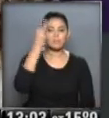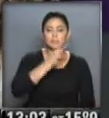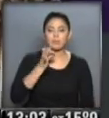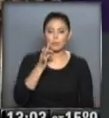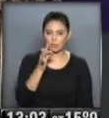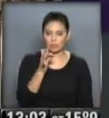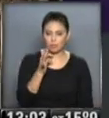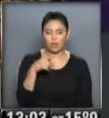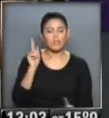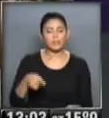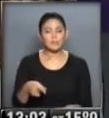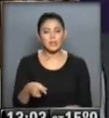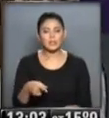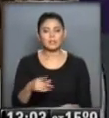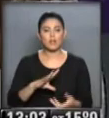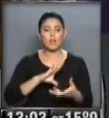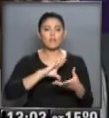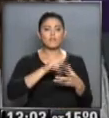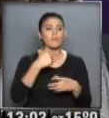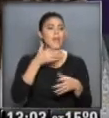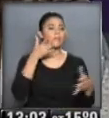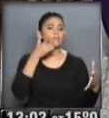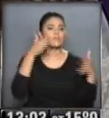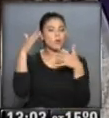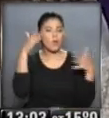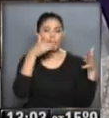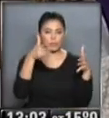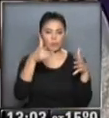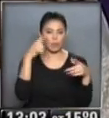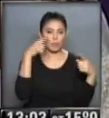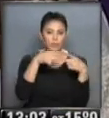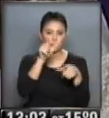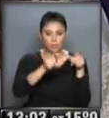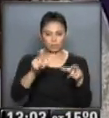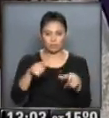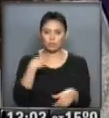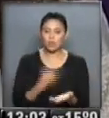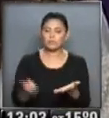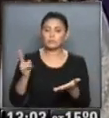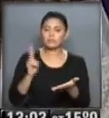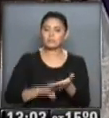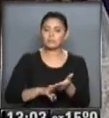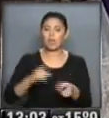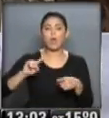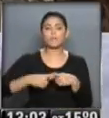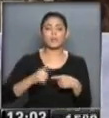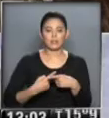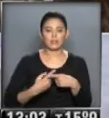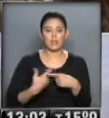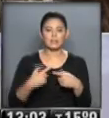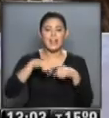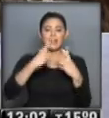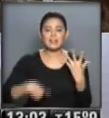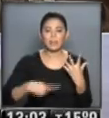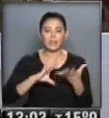tipo de electorado al que quieren apuntar. Nosotros reivindicamos la política como herramienta de